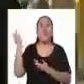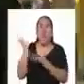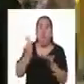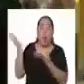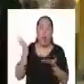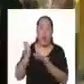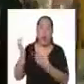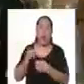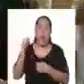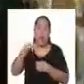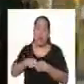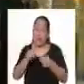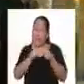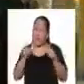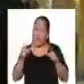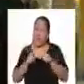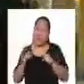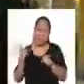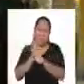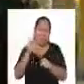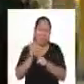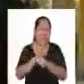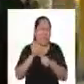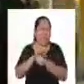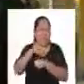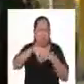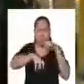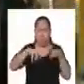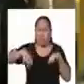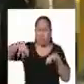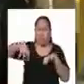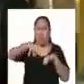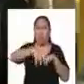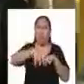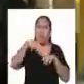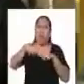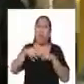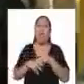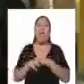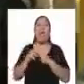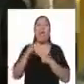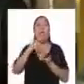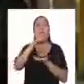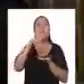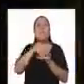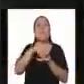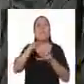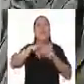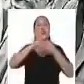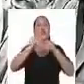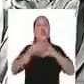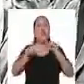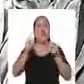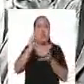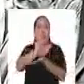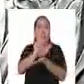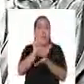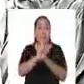concentración de ambulantes en esta zona provocó el sustancial deterioro de nuestro centro histórico.